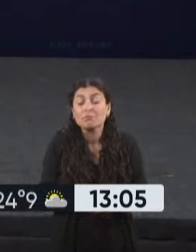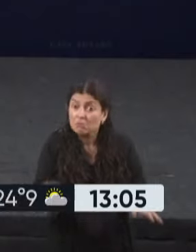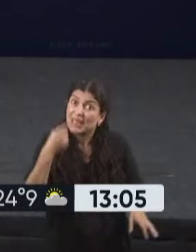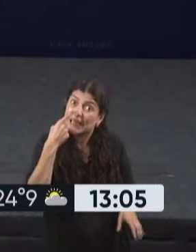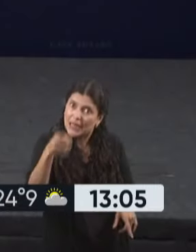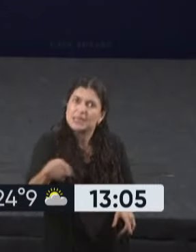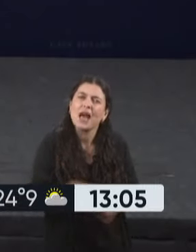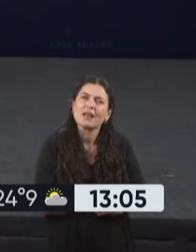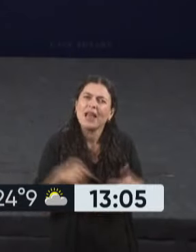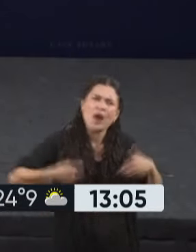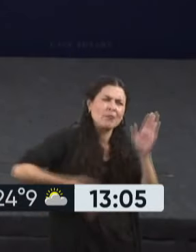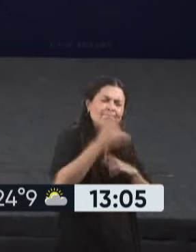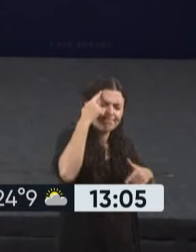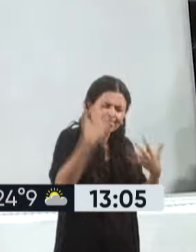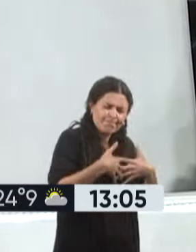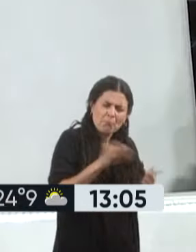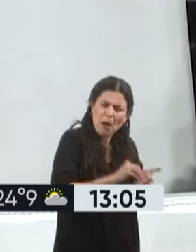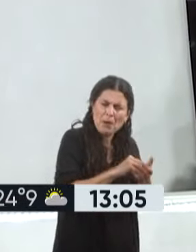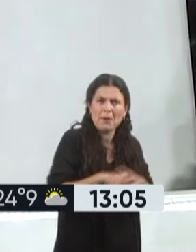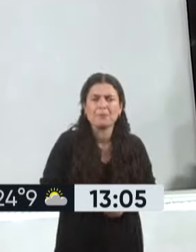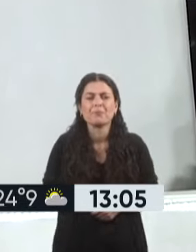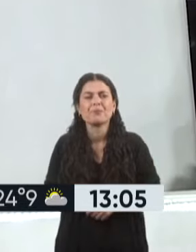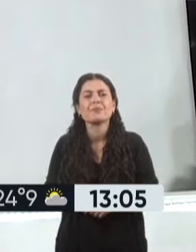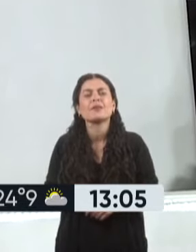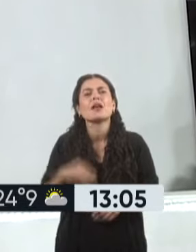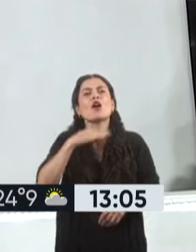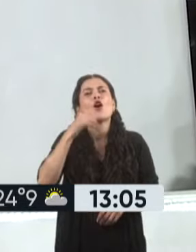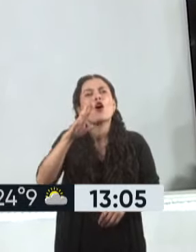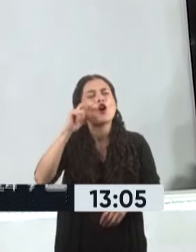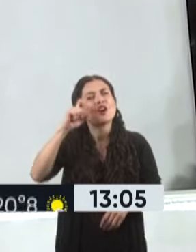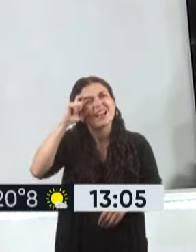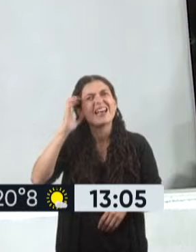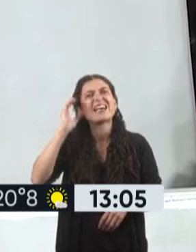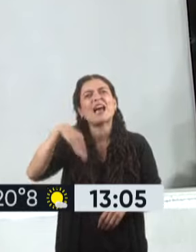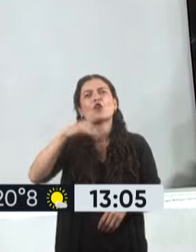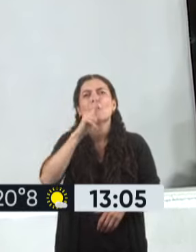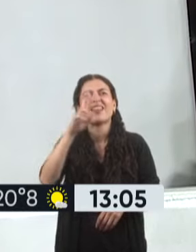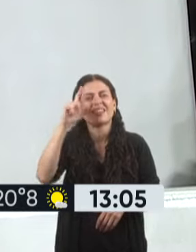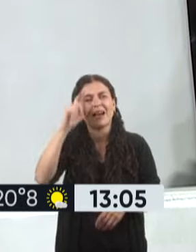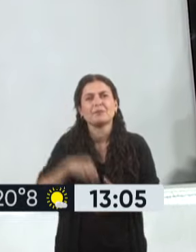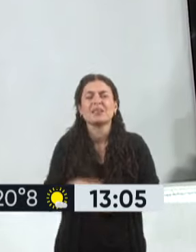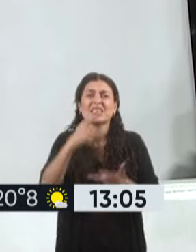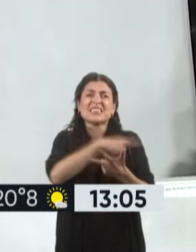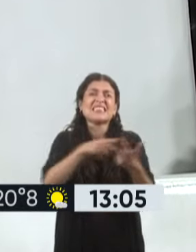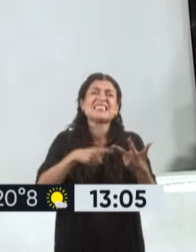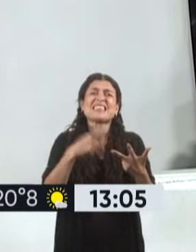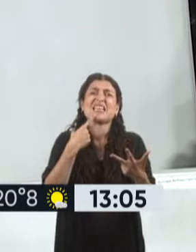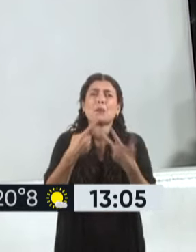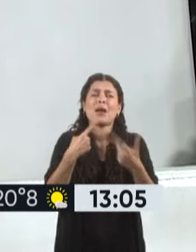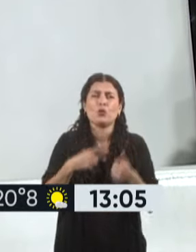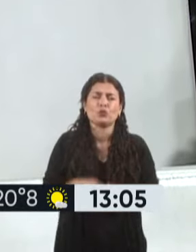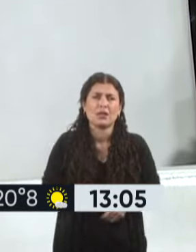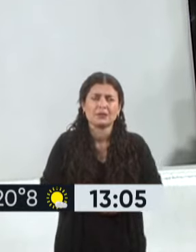pregunta. Vocero, ¿cómo le va? ¿Andás bien? Rodrigo Jorge de Radio Mitre. Una 3 quería preguntas tengo en este caso, si puede